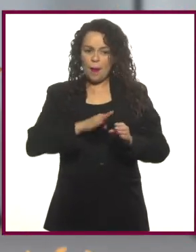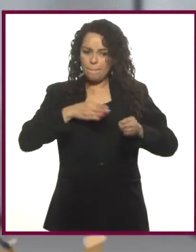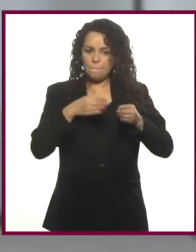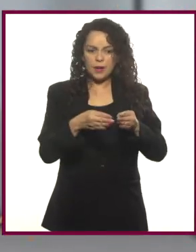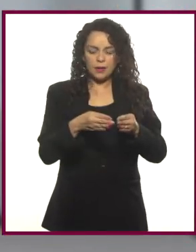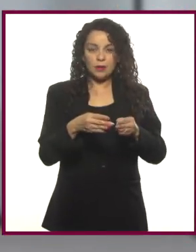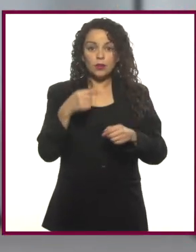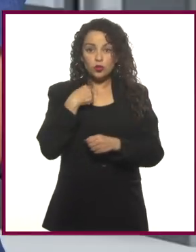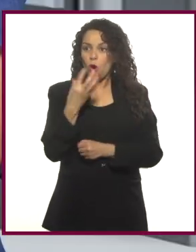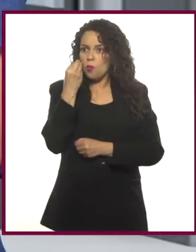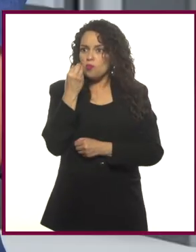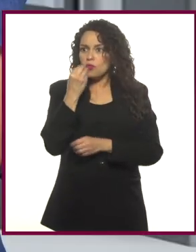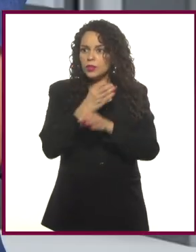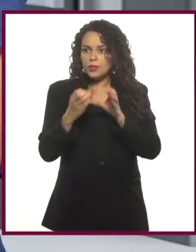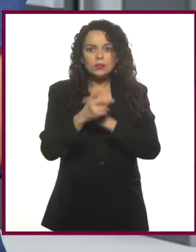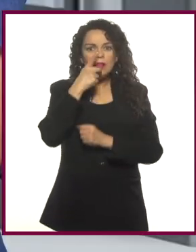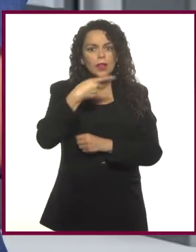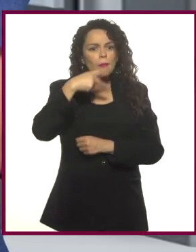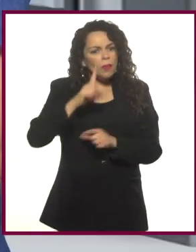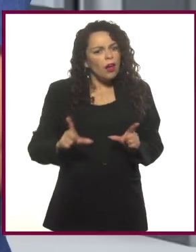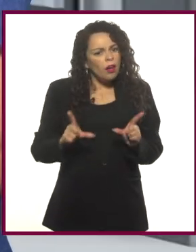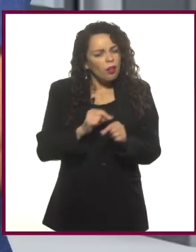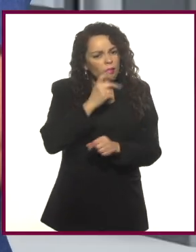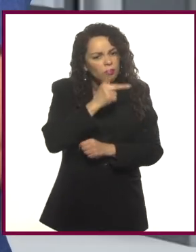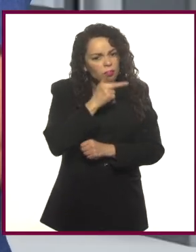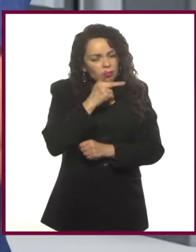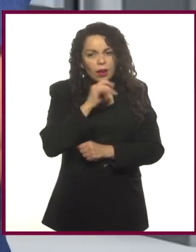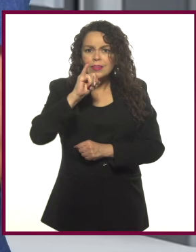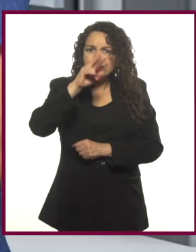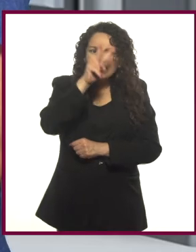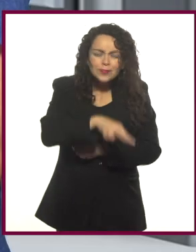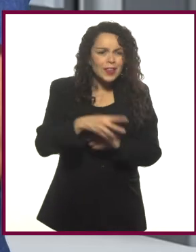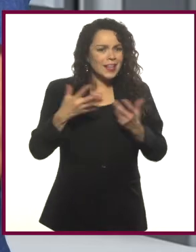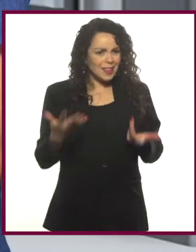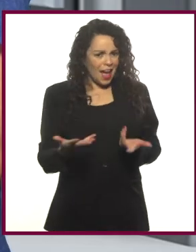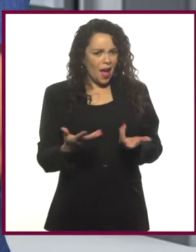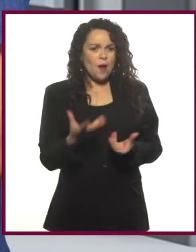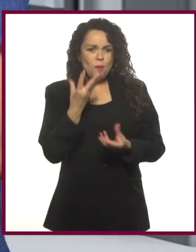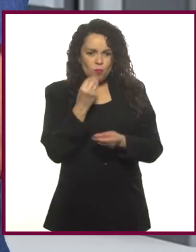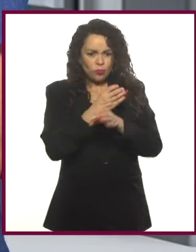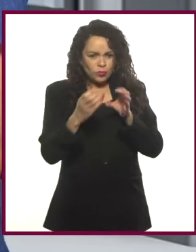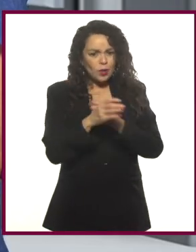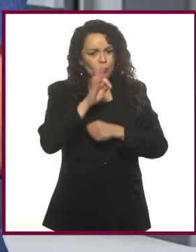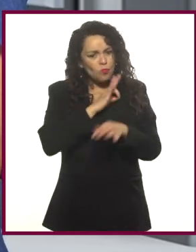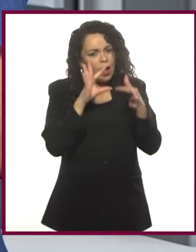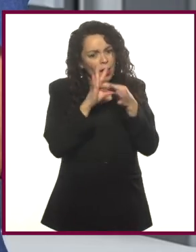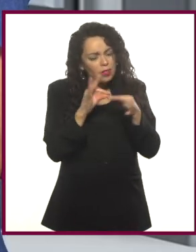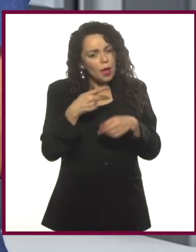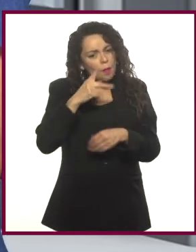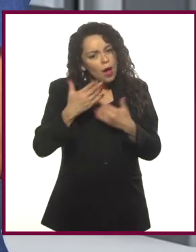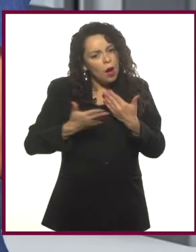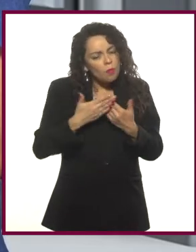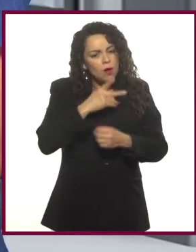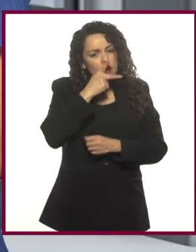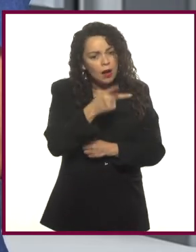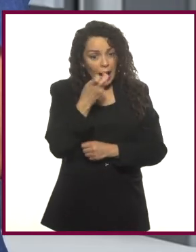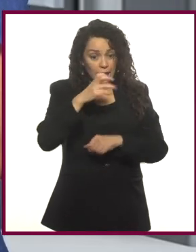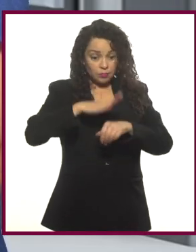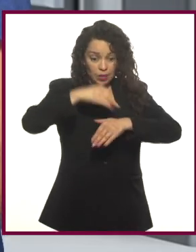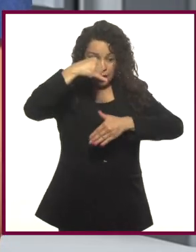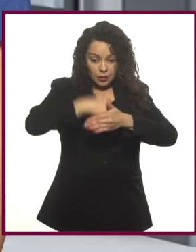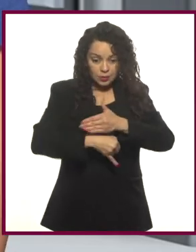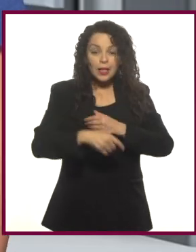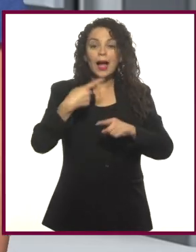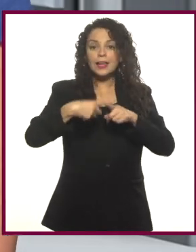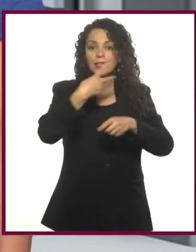simple y directa. Dije mucho con muy poco. ¡Cierto! Decir mucho con poco. Y para hablar